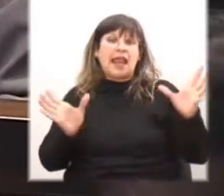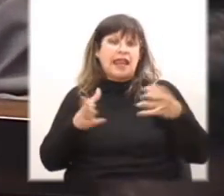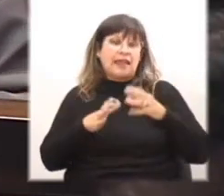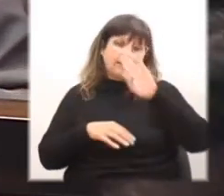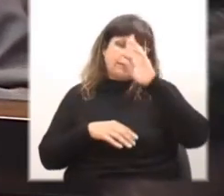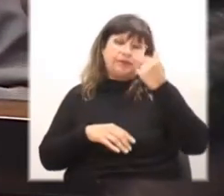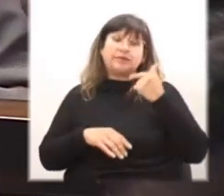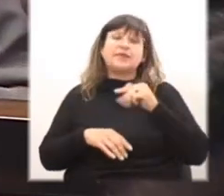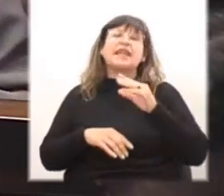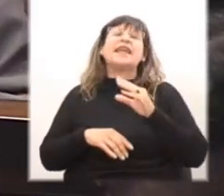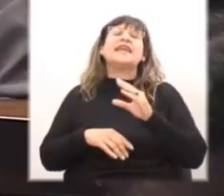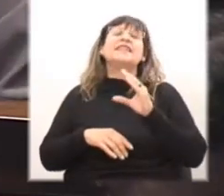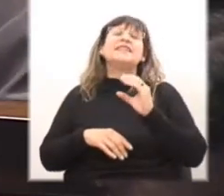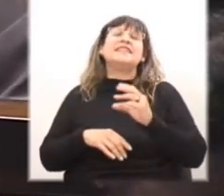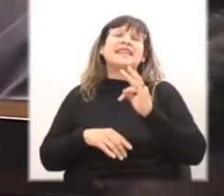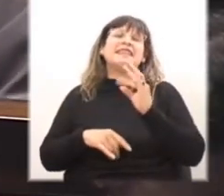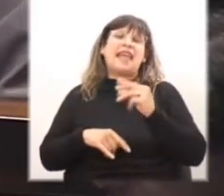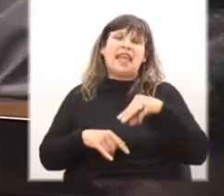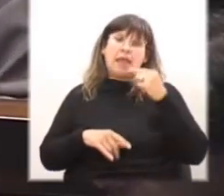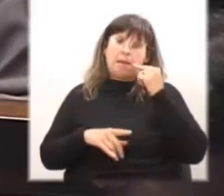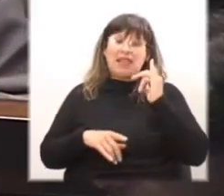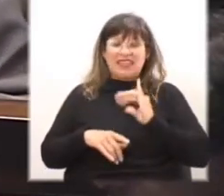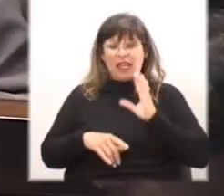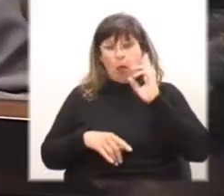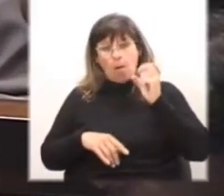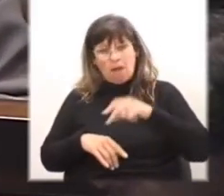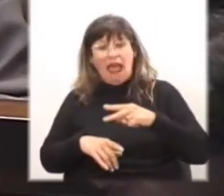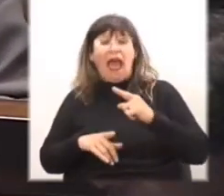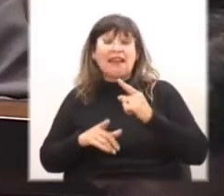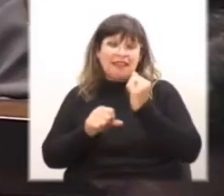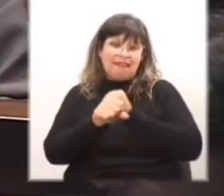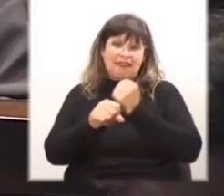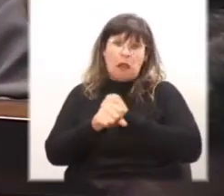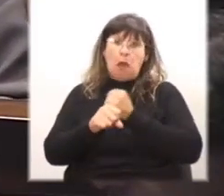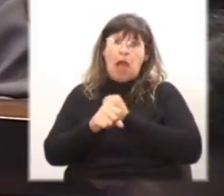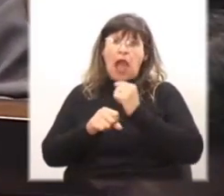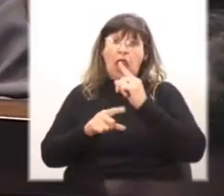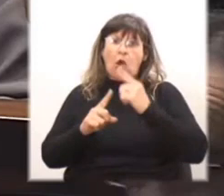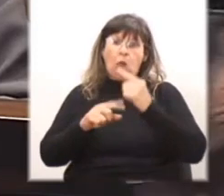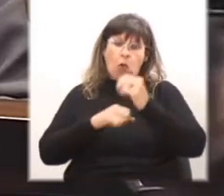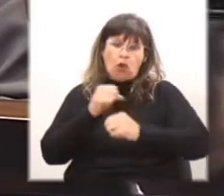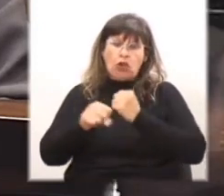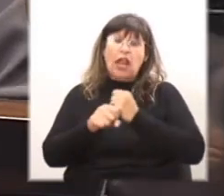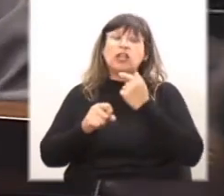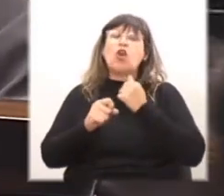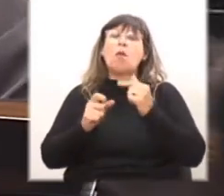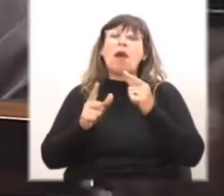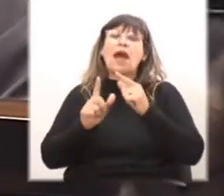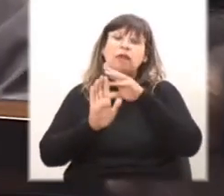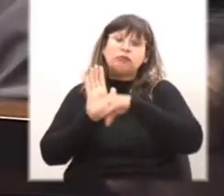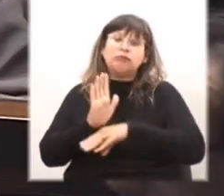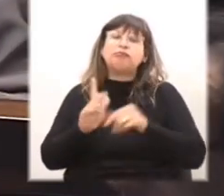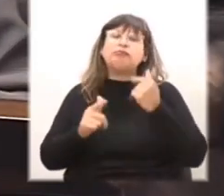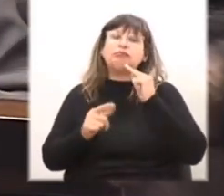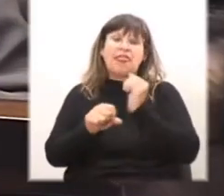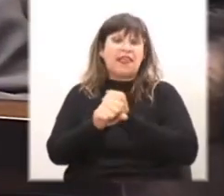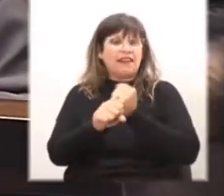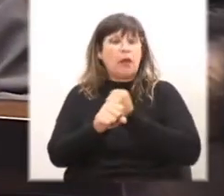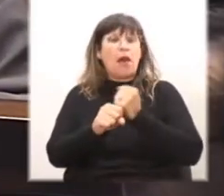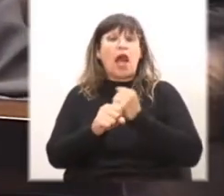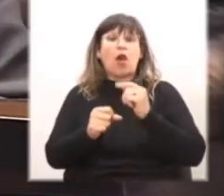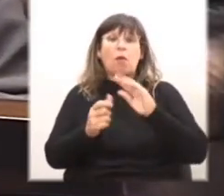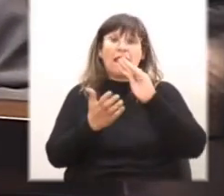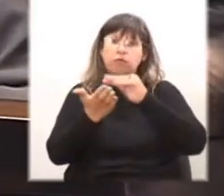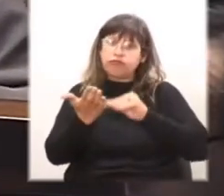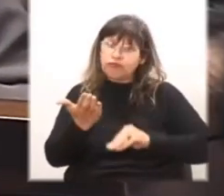en CTM tiene algún plan operativo anual de modo de establecer una hoja de trabajo y proyectar objetivos? Esa es otra de las